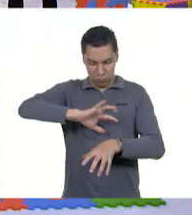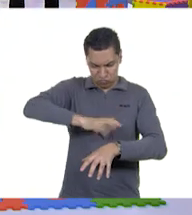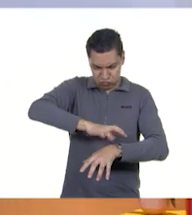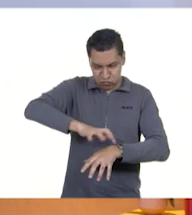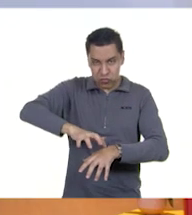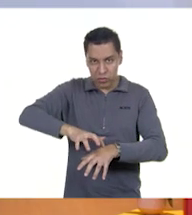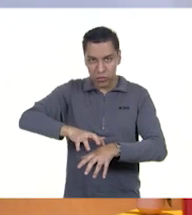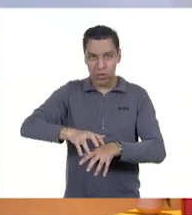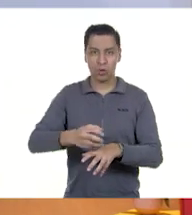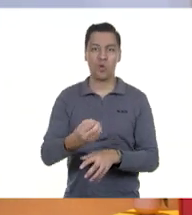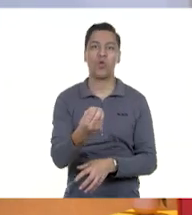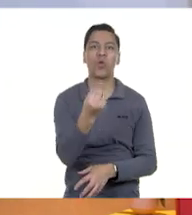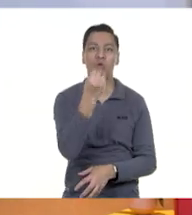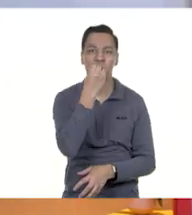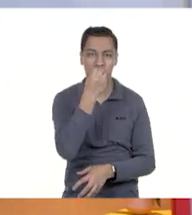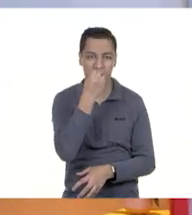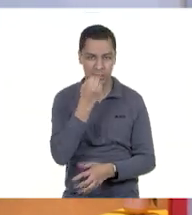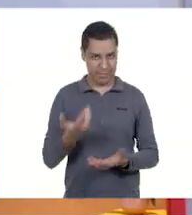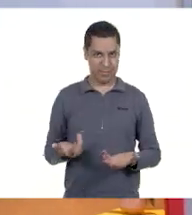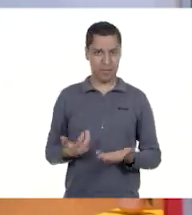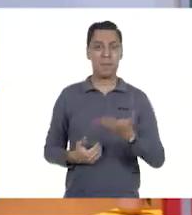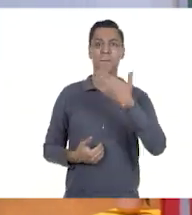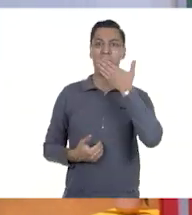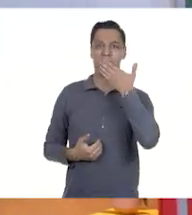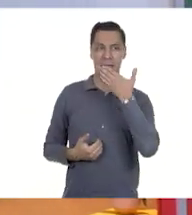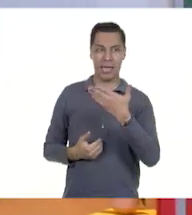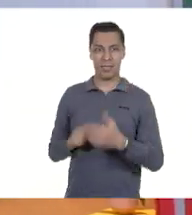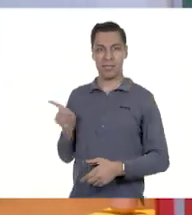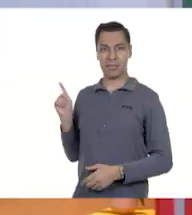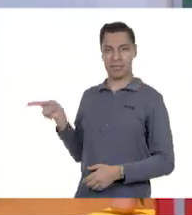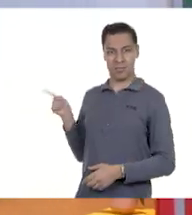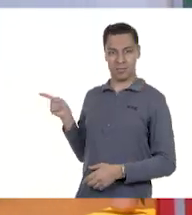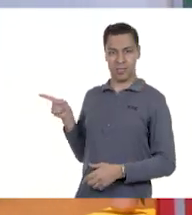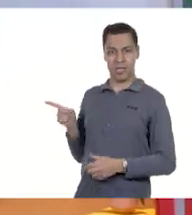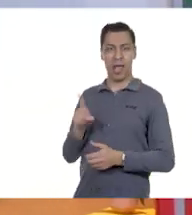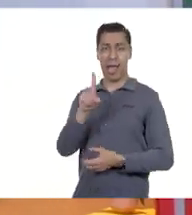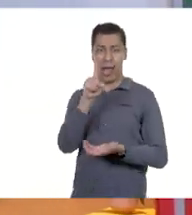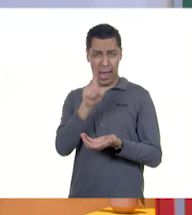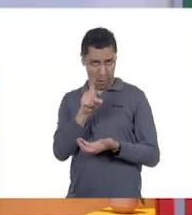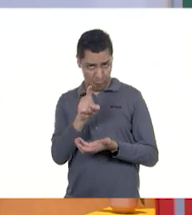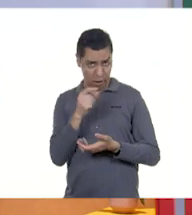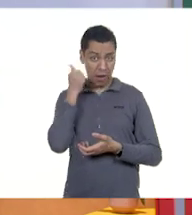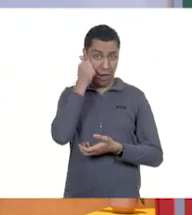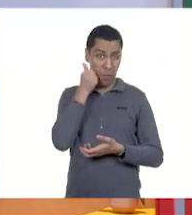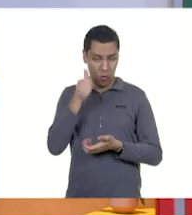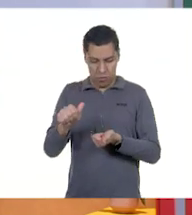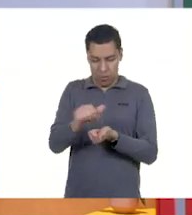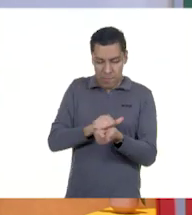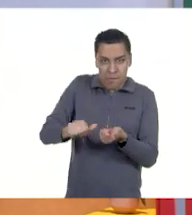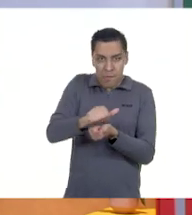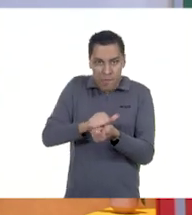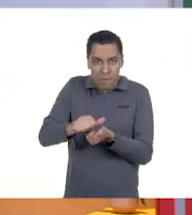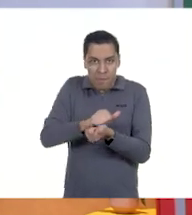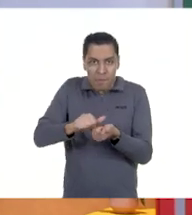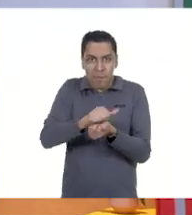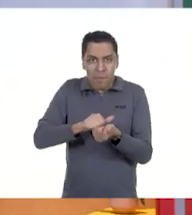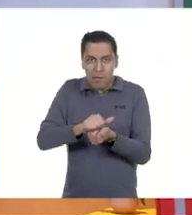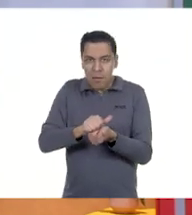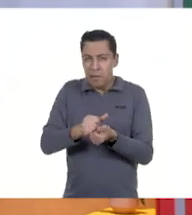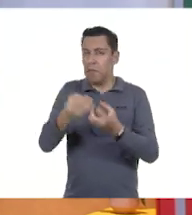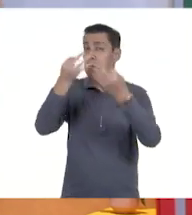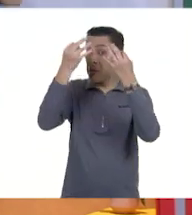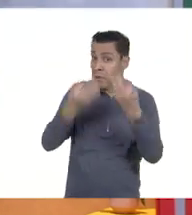una manzana con agua y con jabón y después comerla es una actividad correcta o